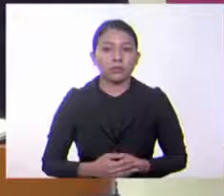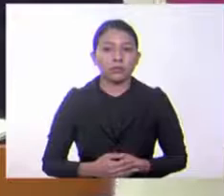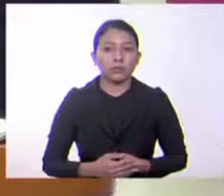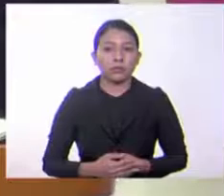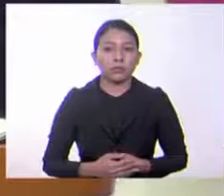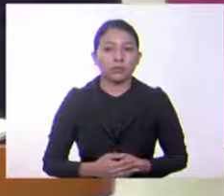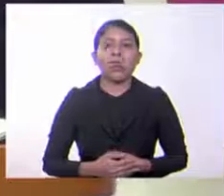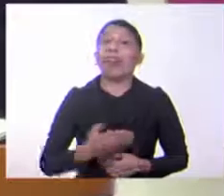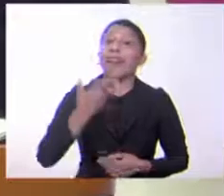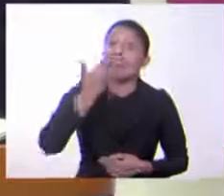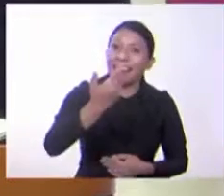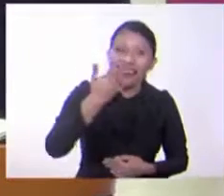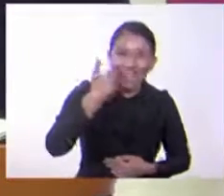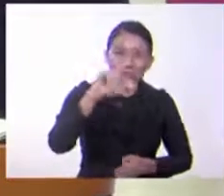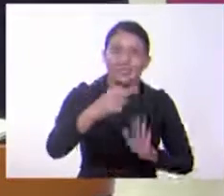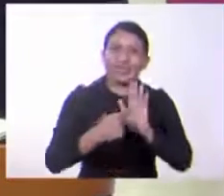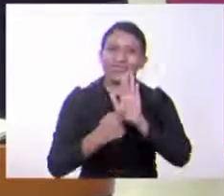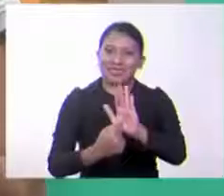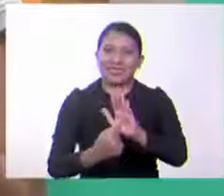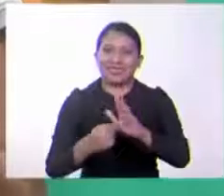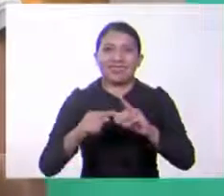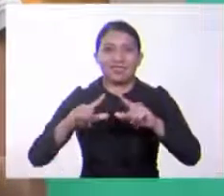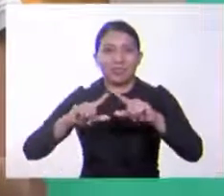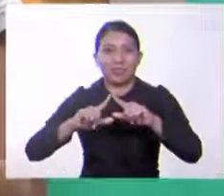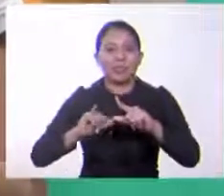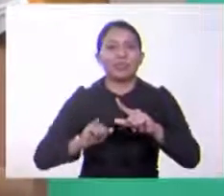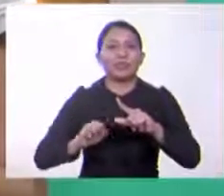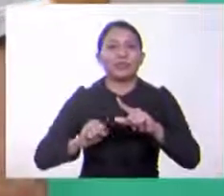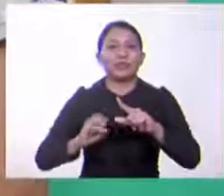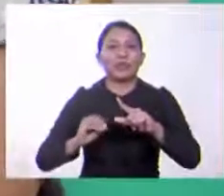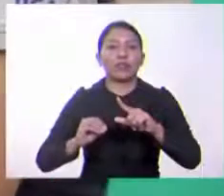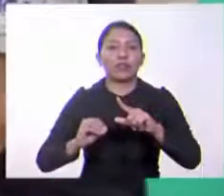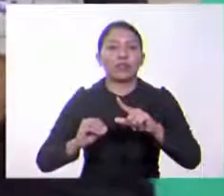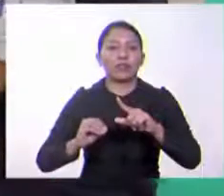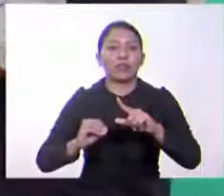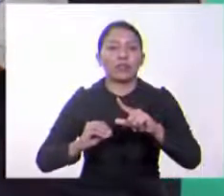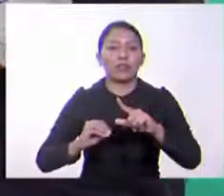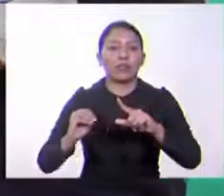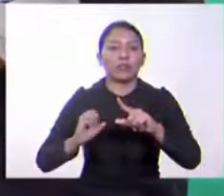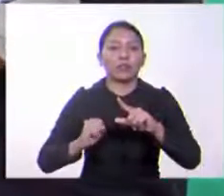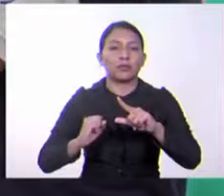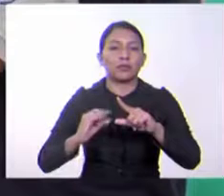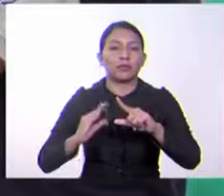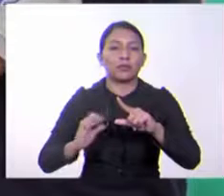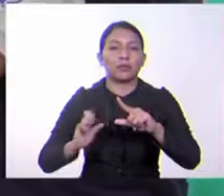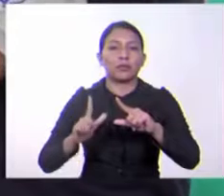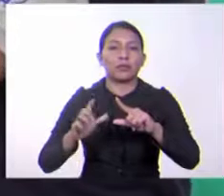Ah, tú tienes ahí una figurita de un triángulo que es isósceles.